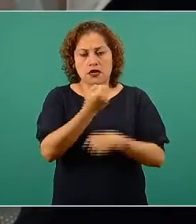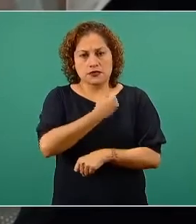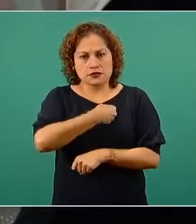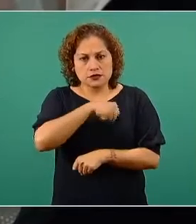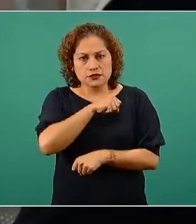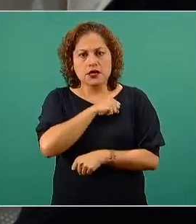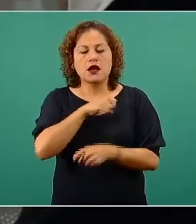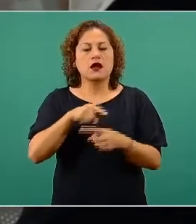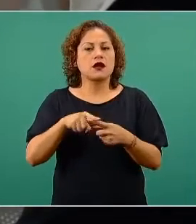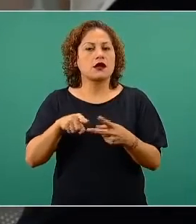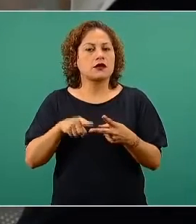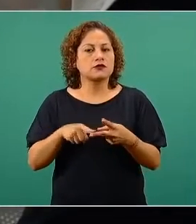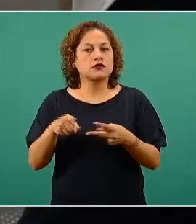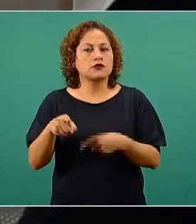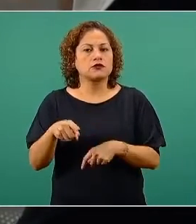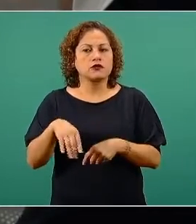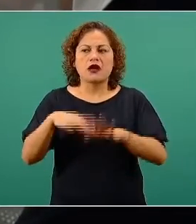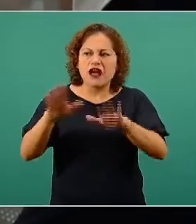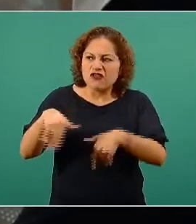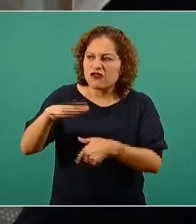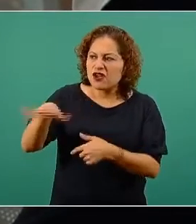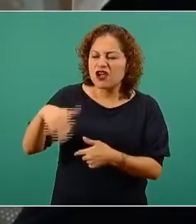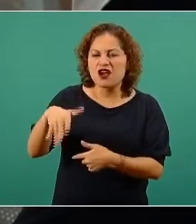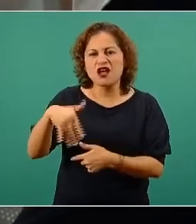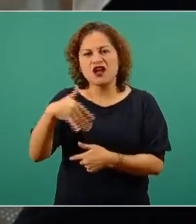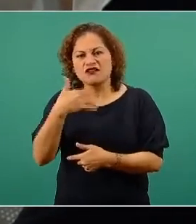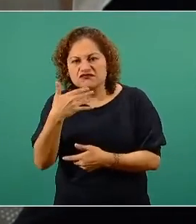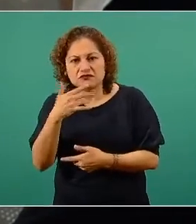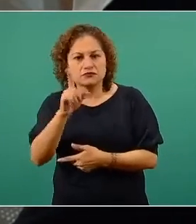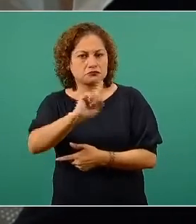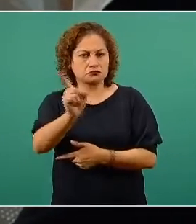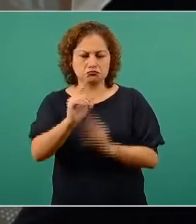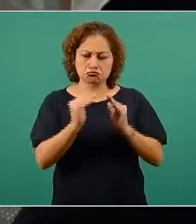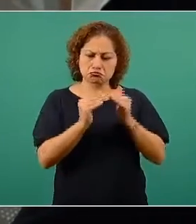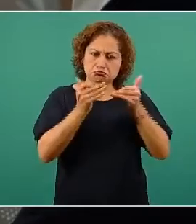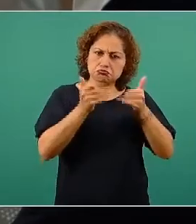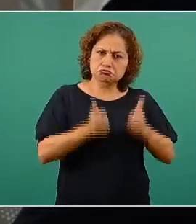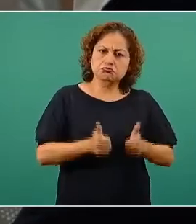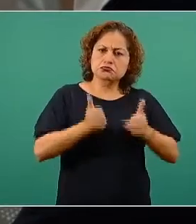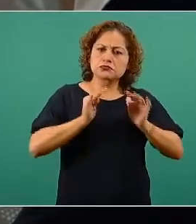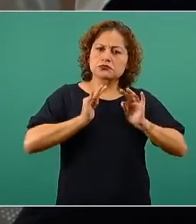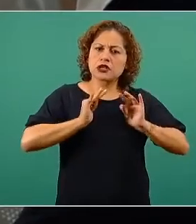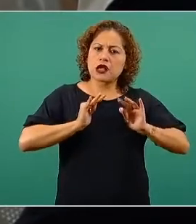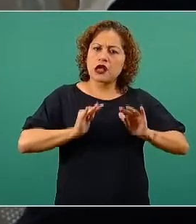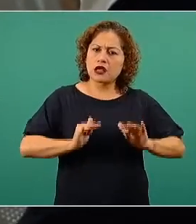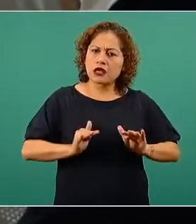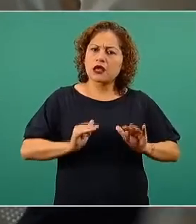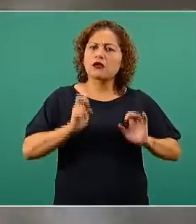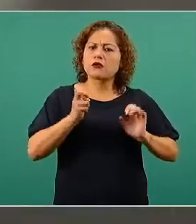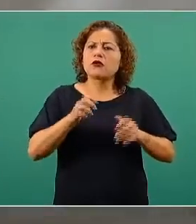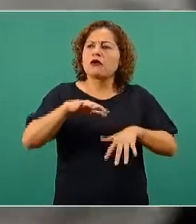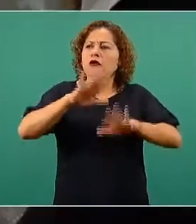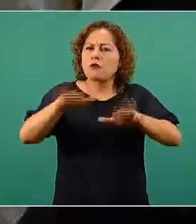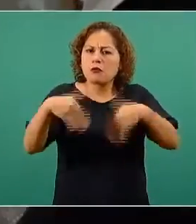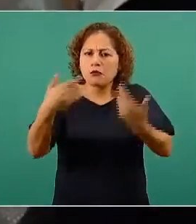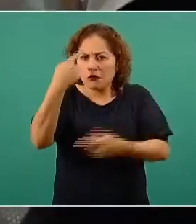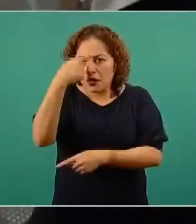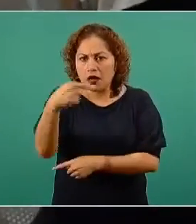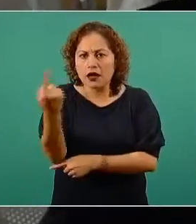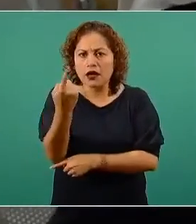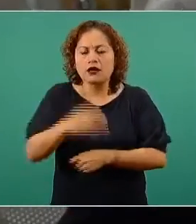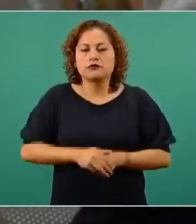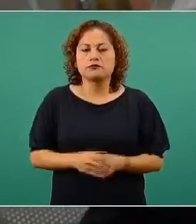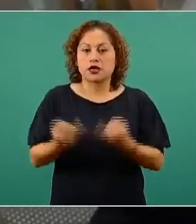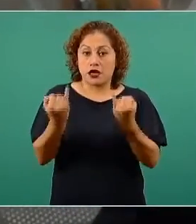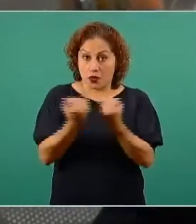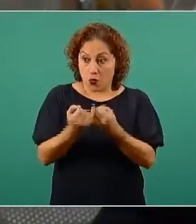No andar buscando otras cosas. Estar en tu casa tranquilo. ¿Para qué le busco lo más? Y los nietos, pues que